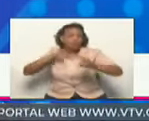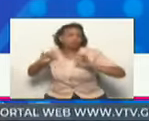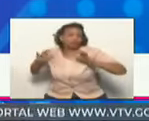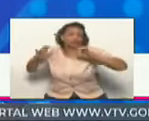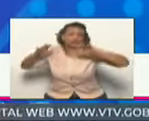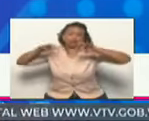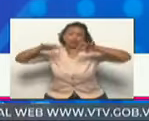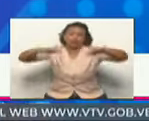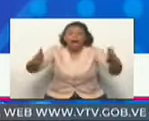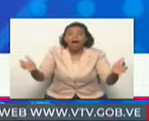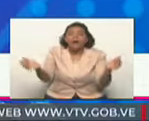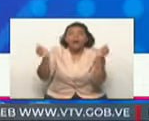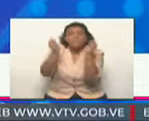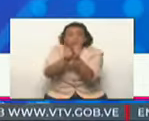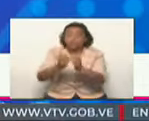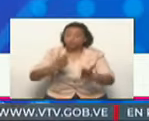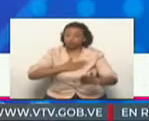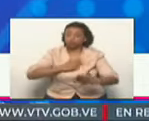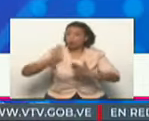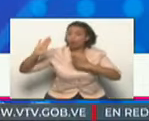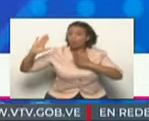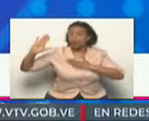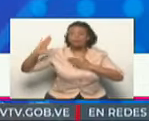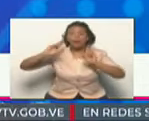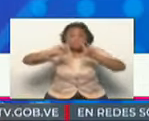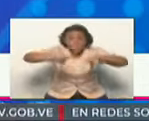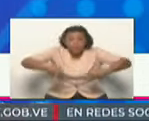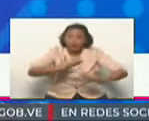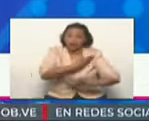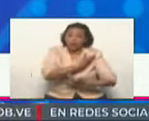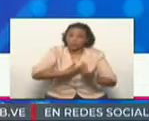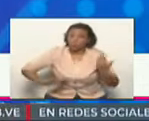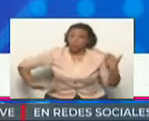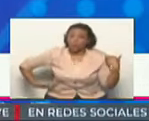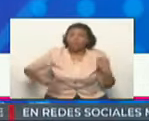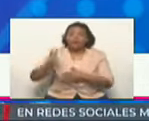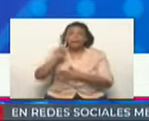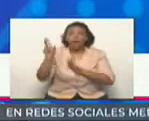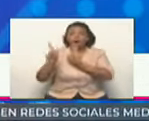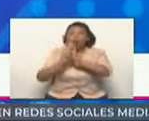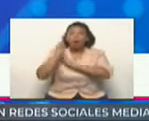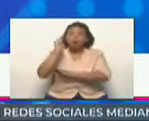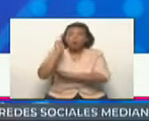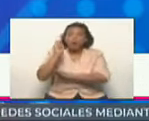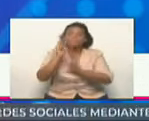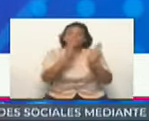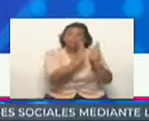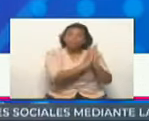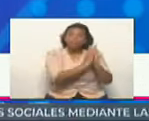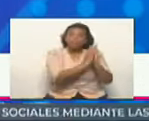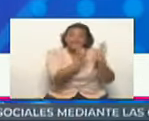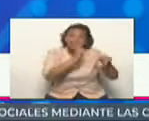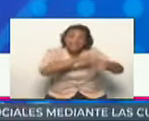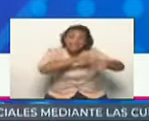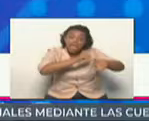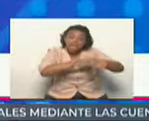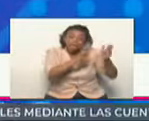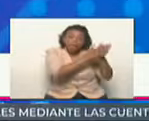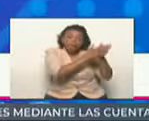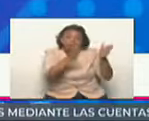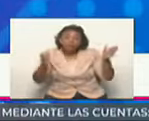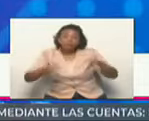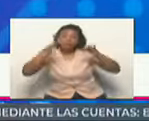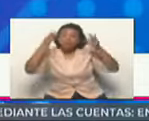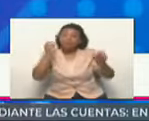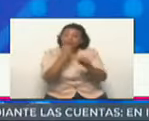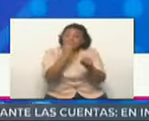del pueblo a juramentarme como presidente constitucional de Venezuela para el nuevo periodo con mi agenda concreta